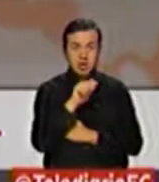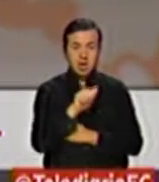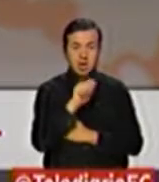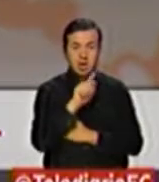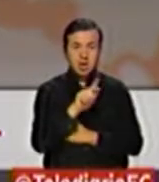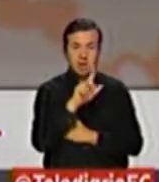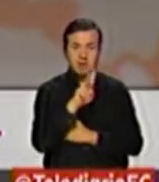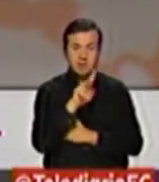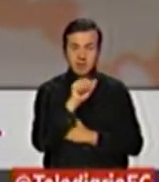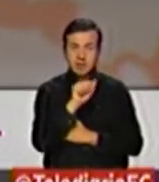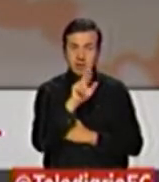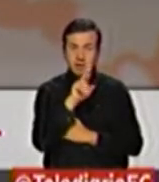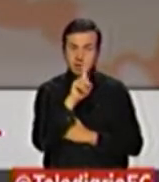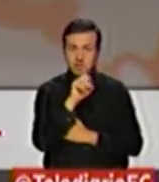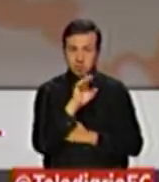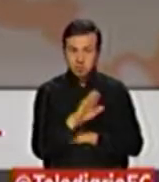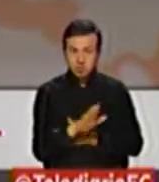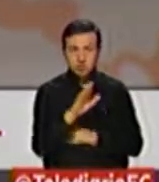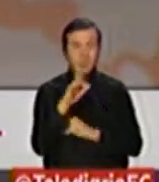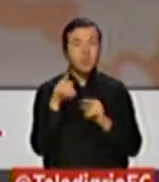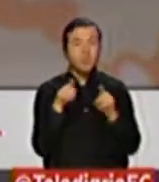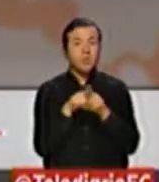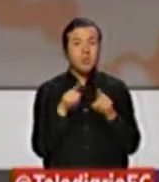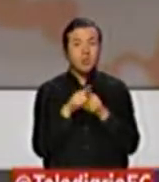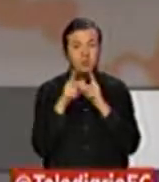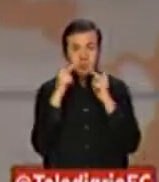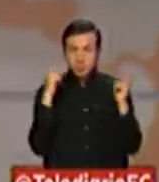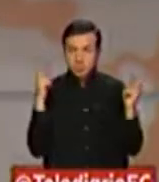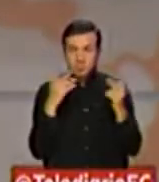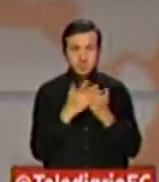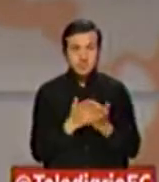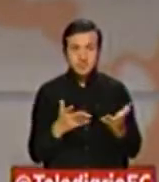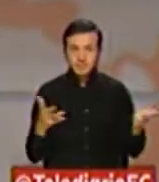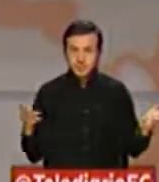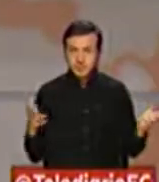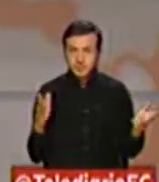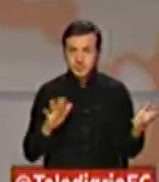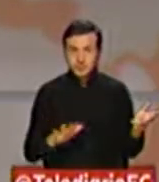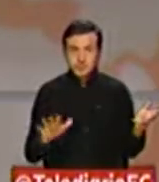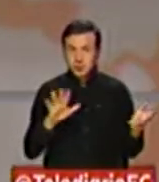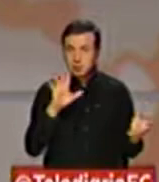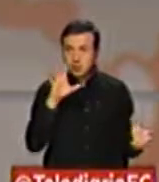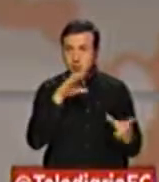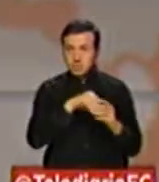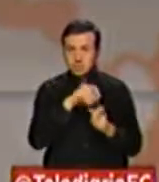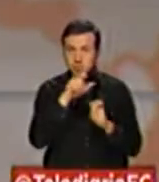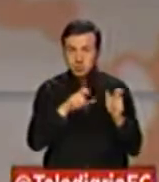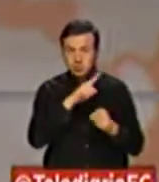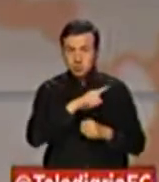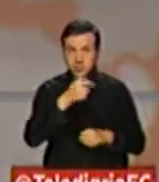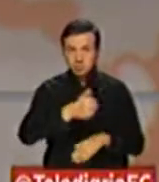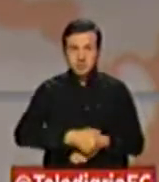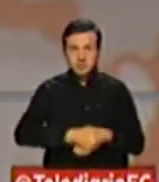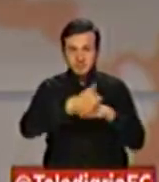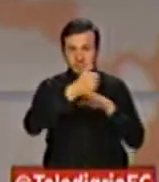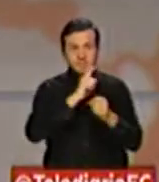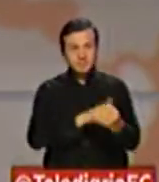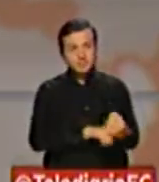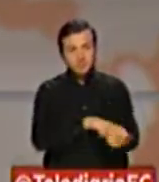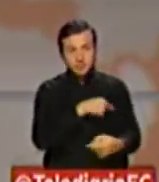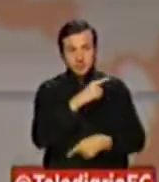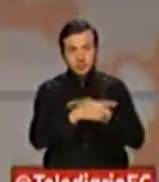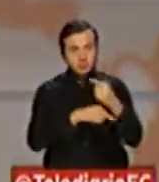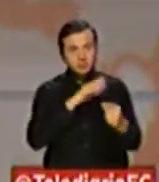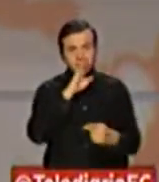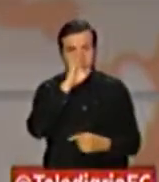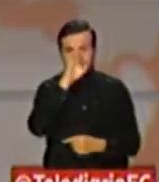Alvarado, y también al mismo tiempo cuando vemos que un poco la consecuencia de quienes ejercen poder, nos hemos acostumbrado que sea